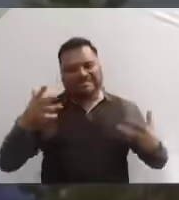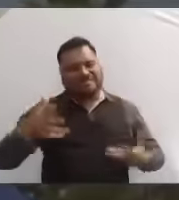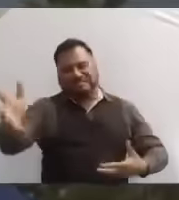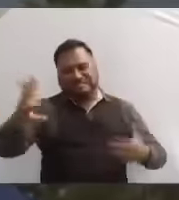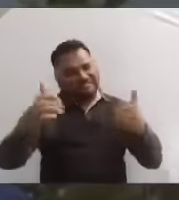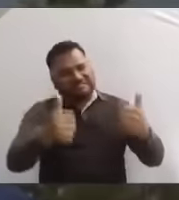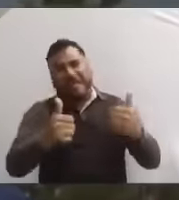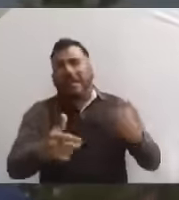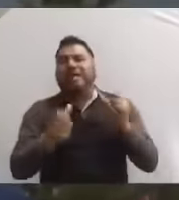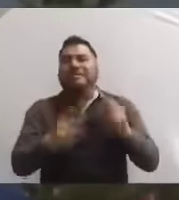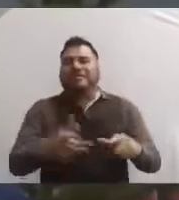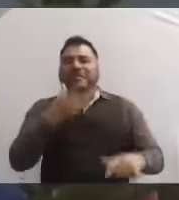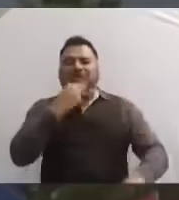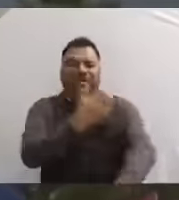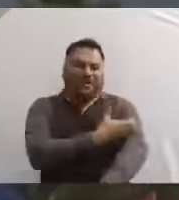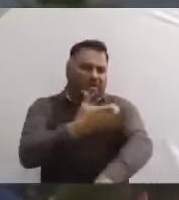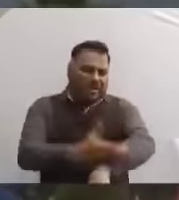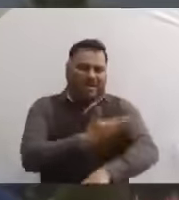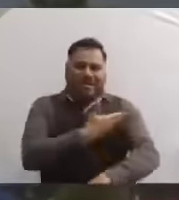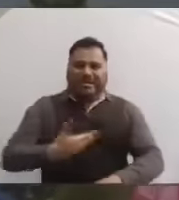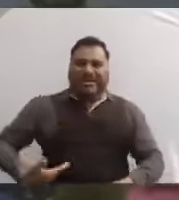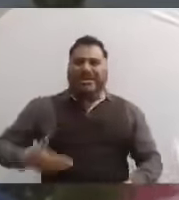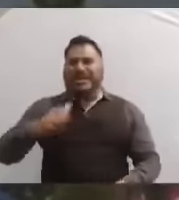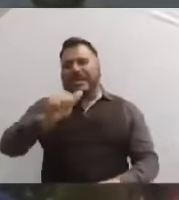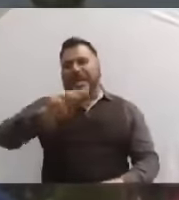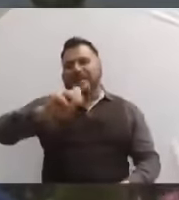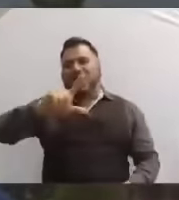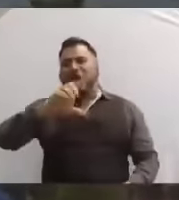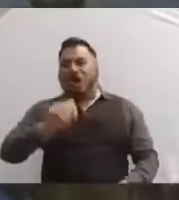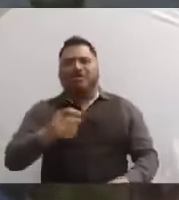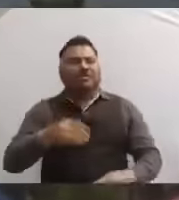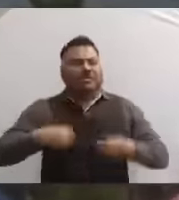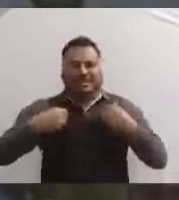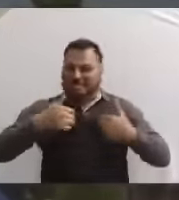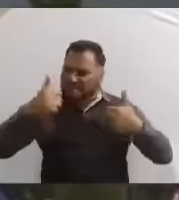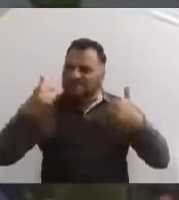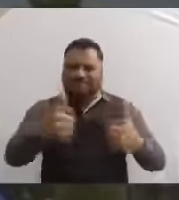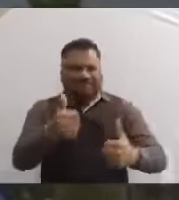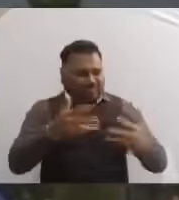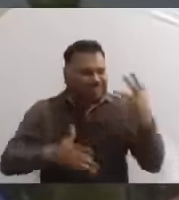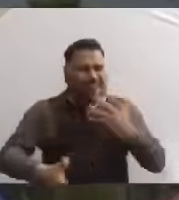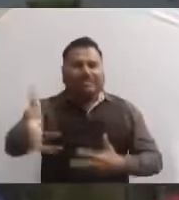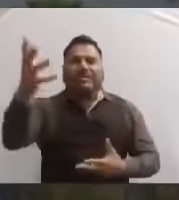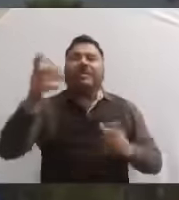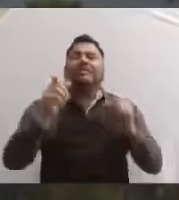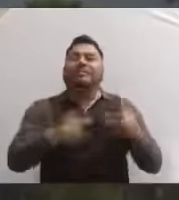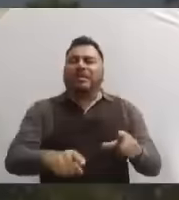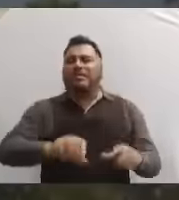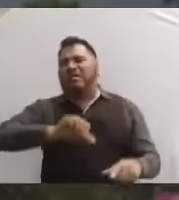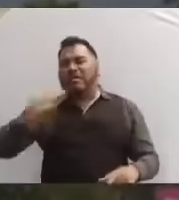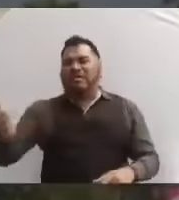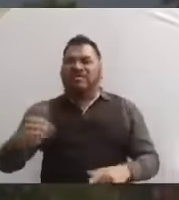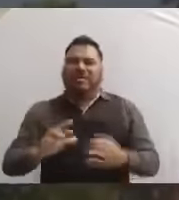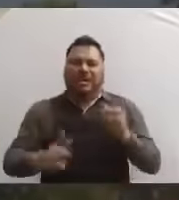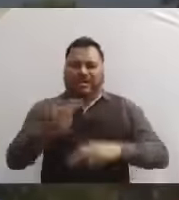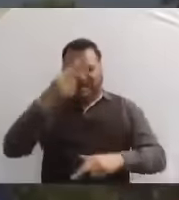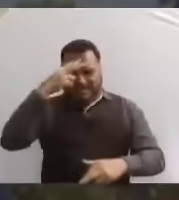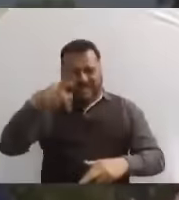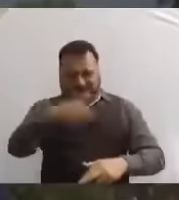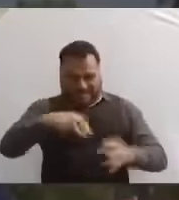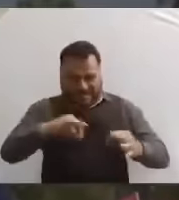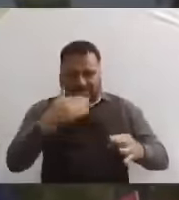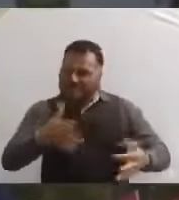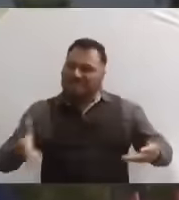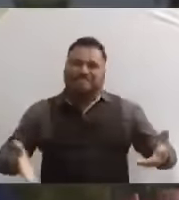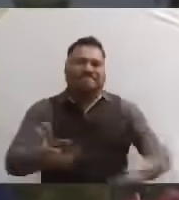y al compañero presidente López Obrador! ¡Y larga vida al insurrecto y rebelde pueblo de México! ¡Un